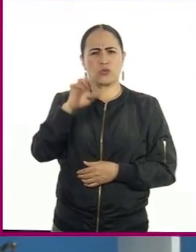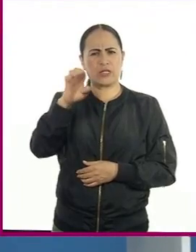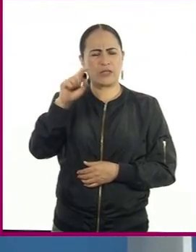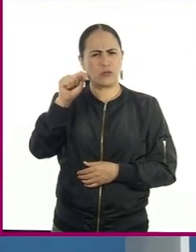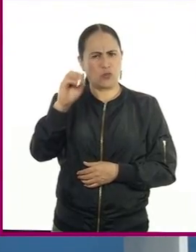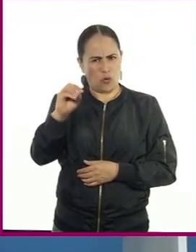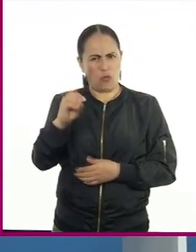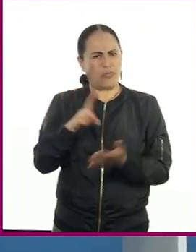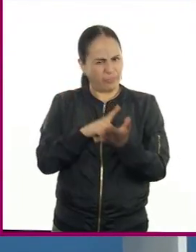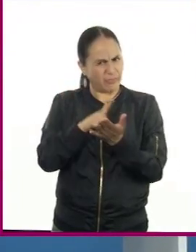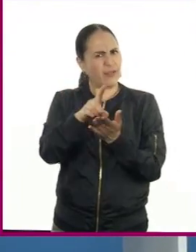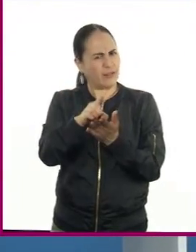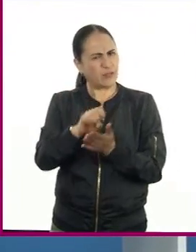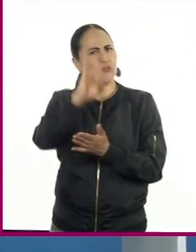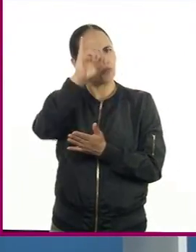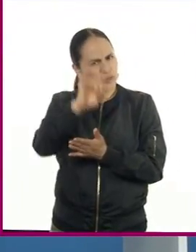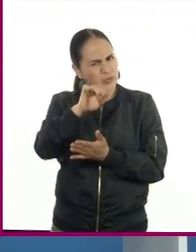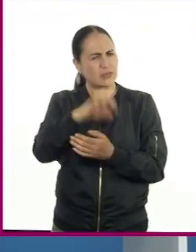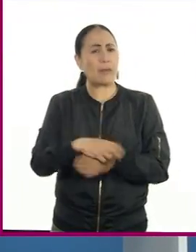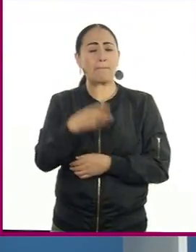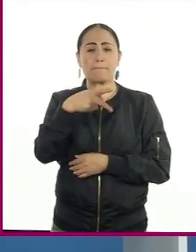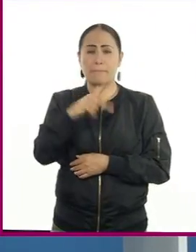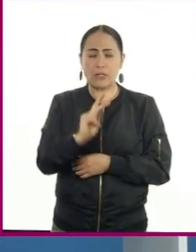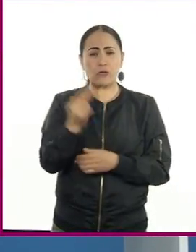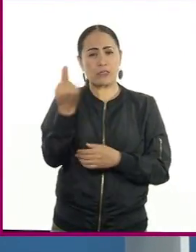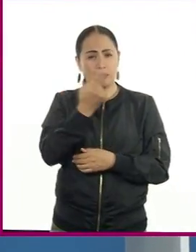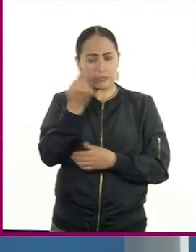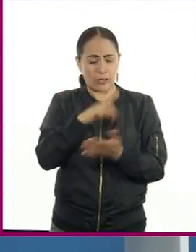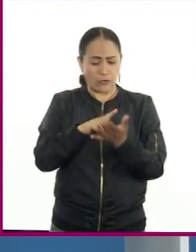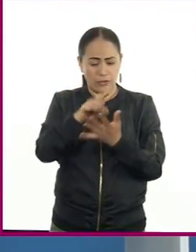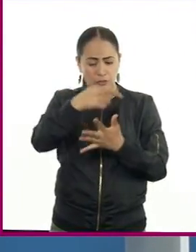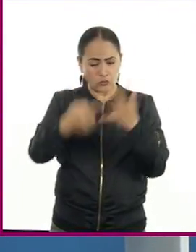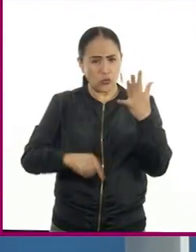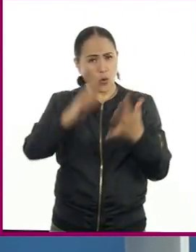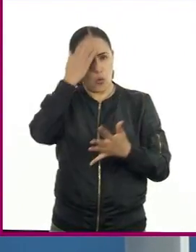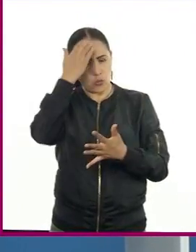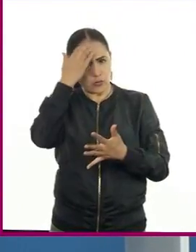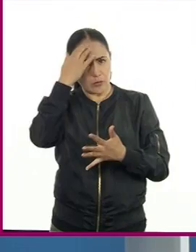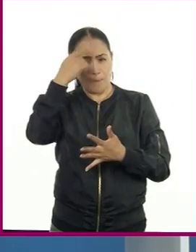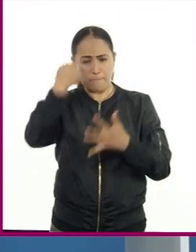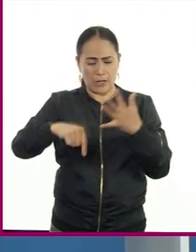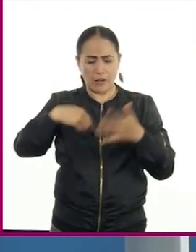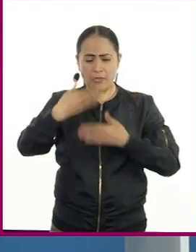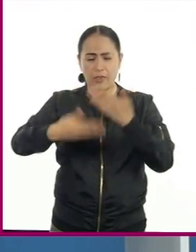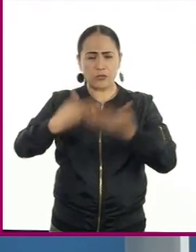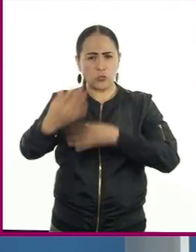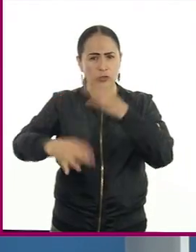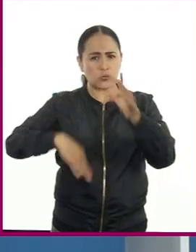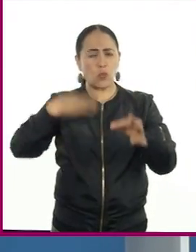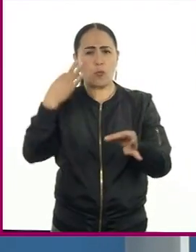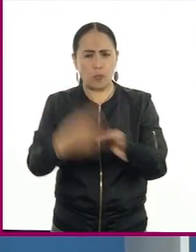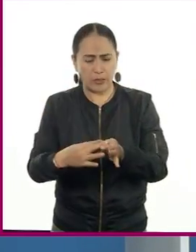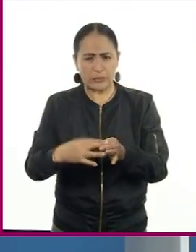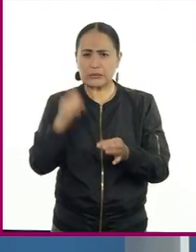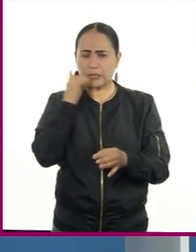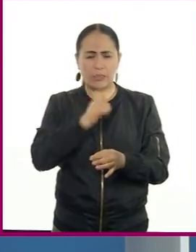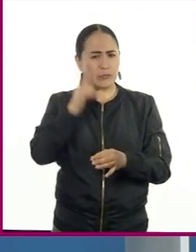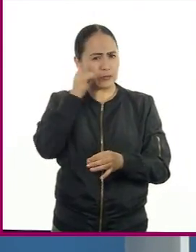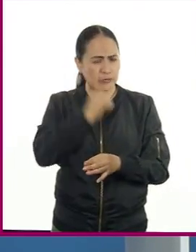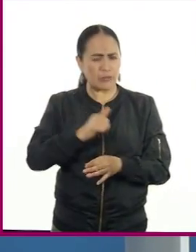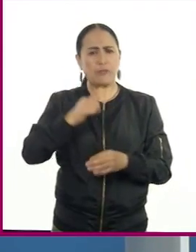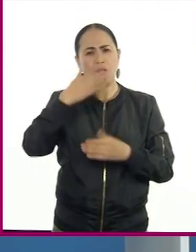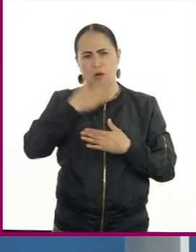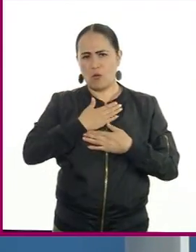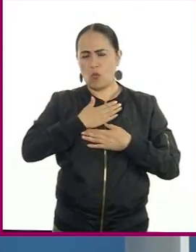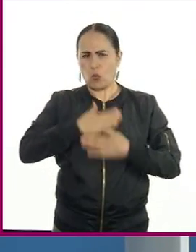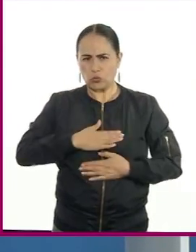y para ello es necesario conocerlos, para hacerlos valer y que sean respetados en un marco de justicia